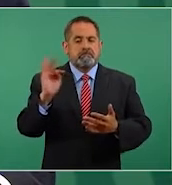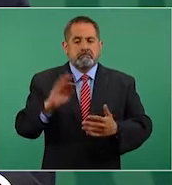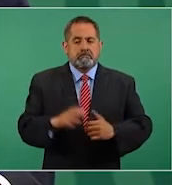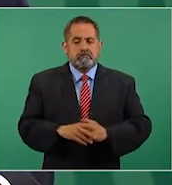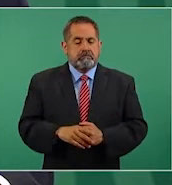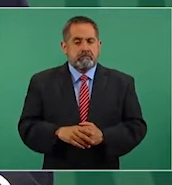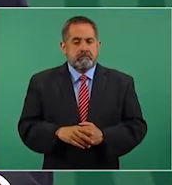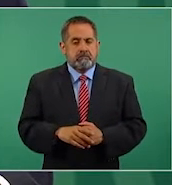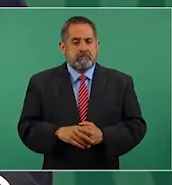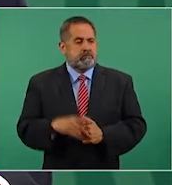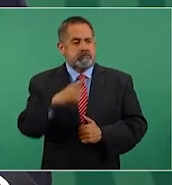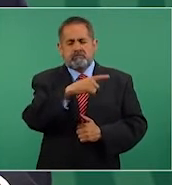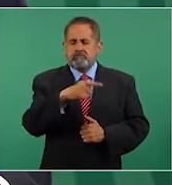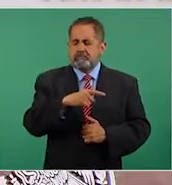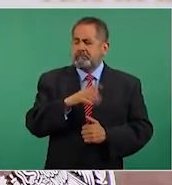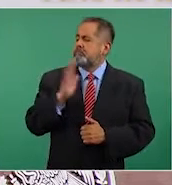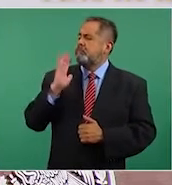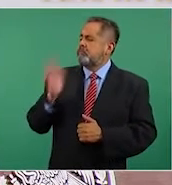o un bloqueo